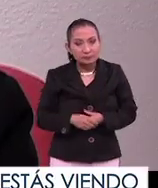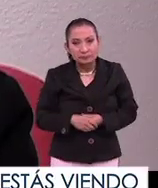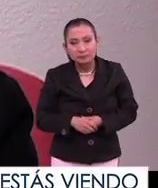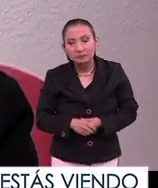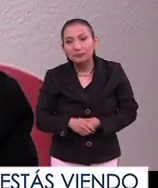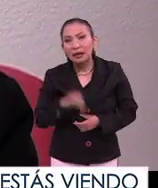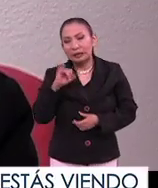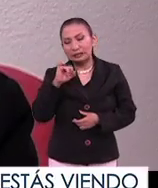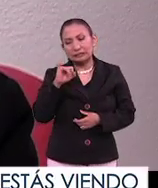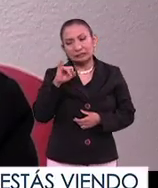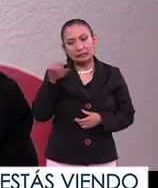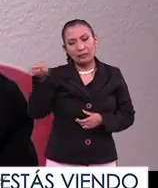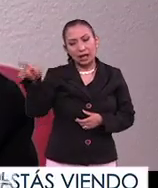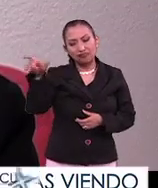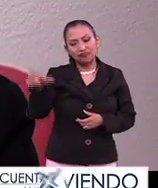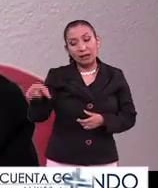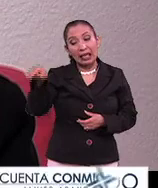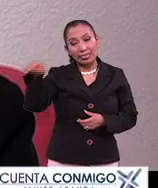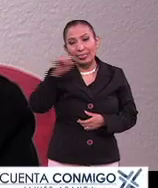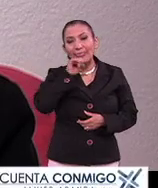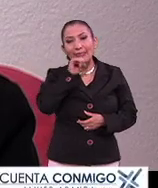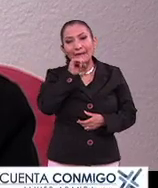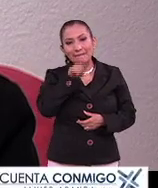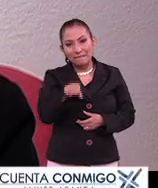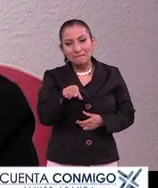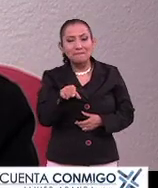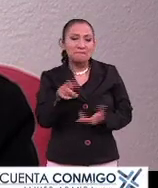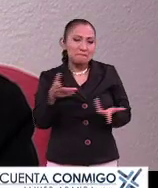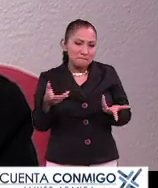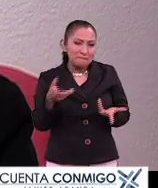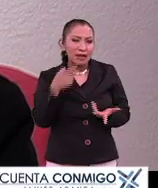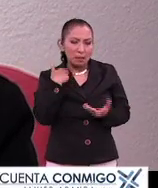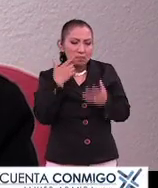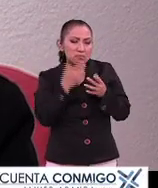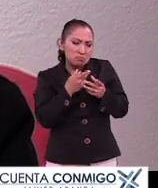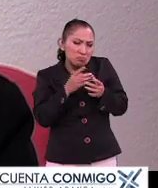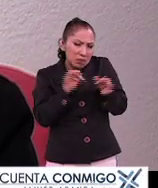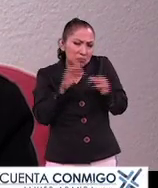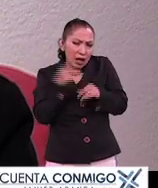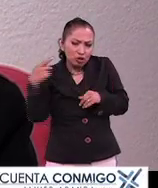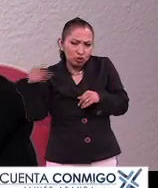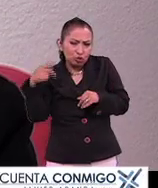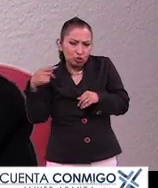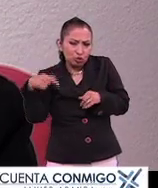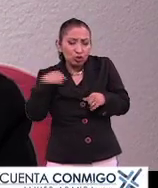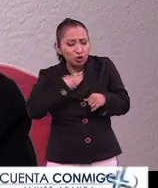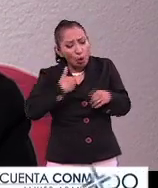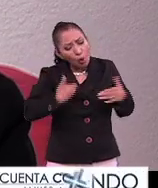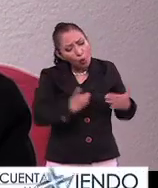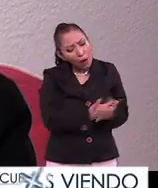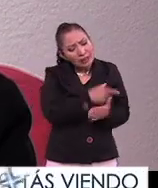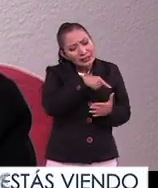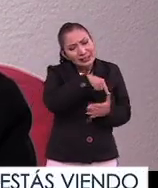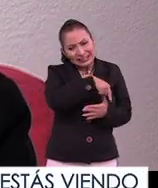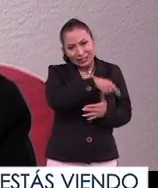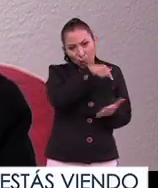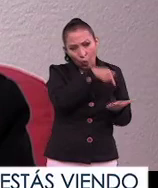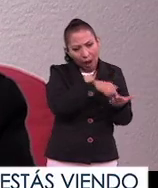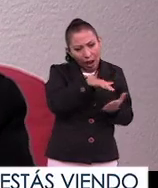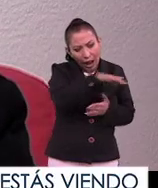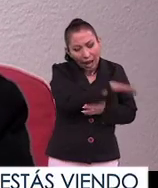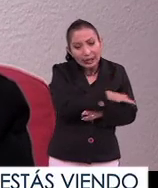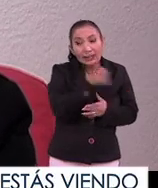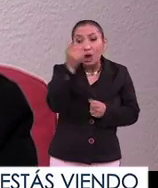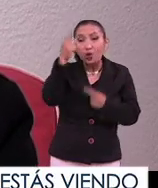sí, él también lo platica de su origen, aunque